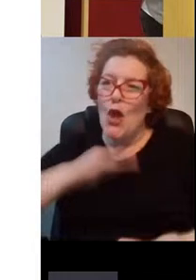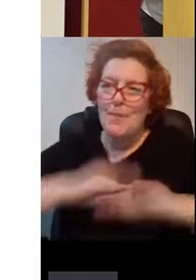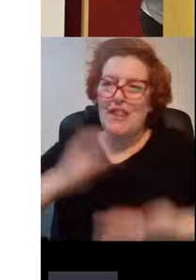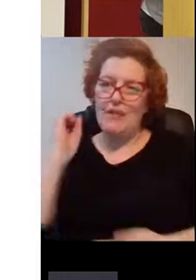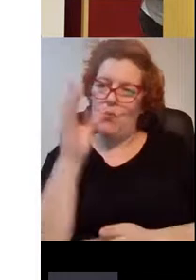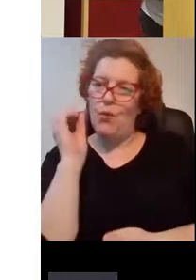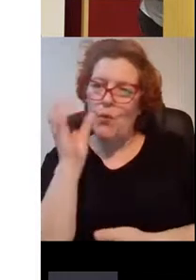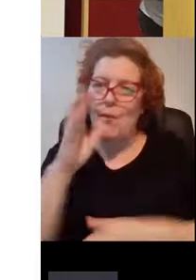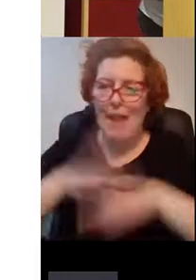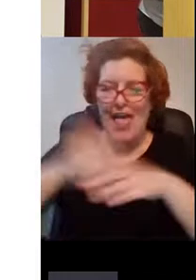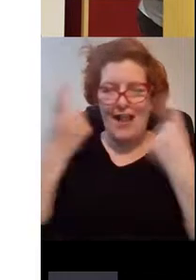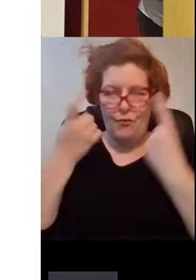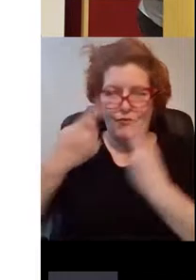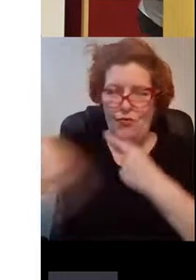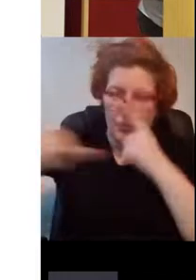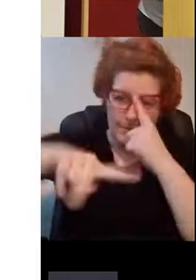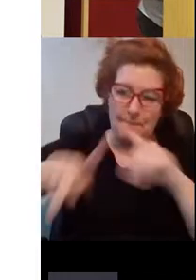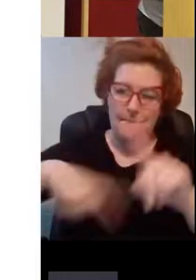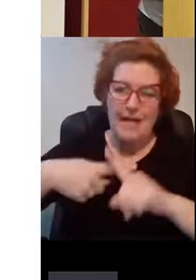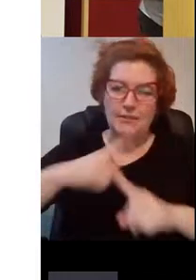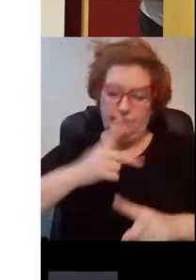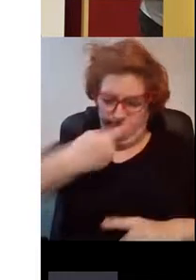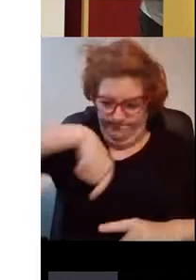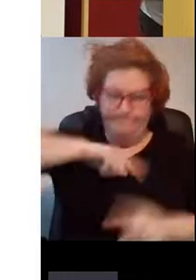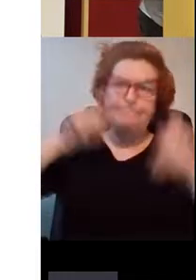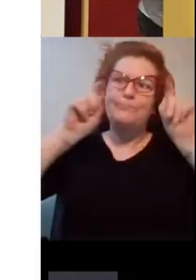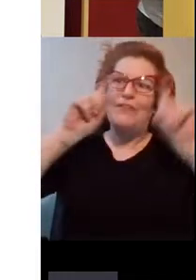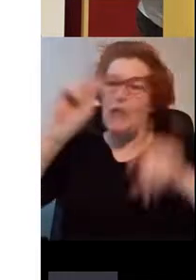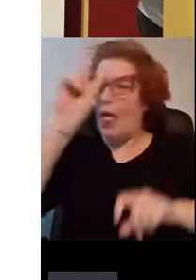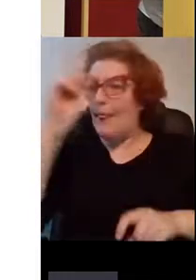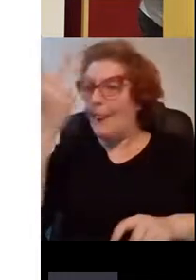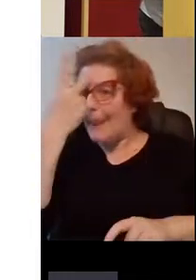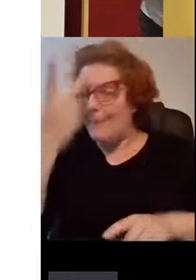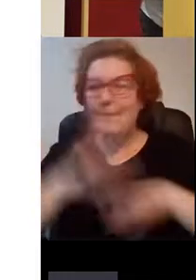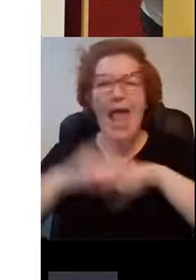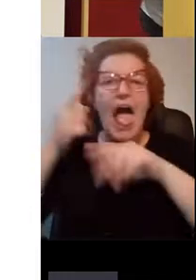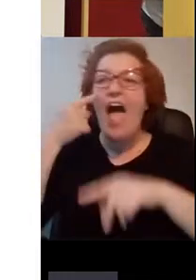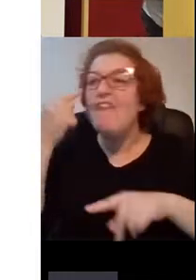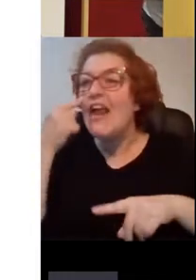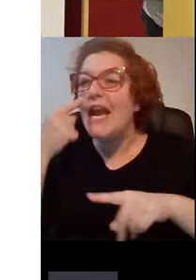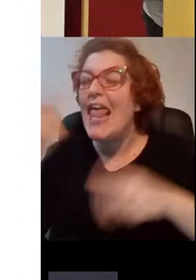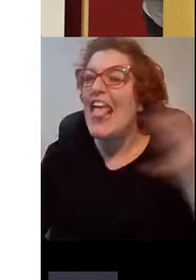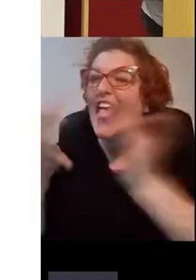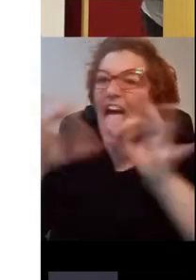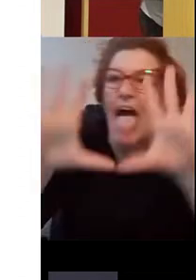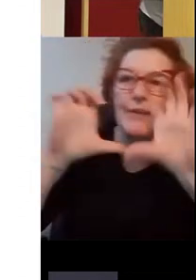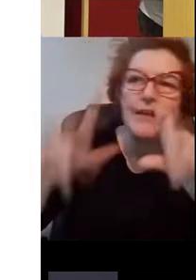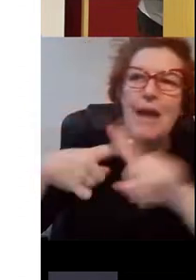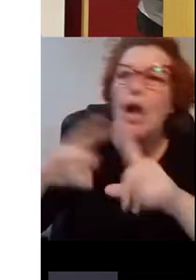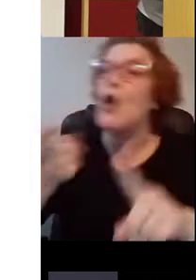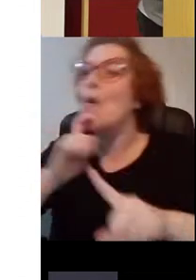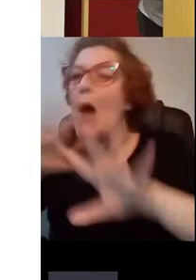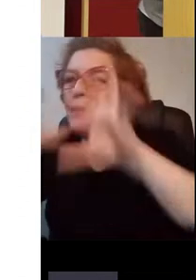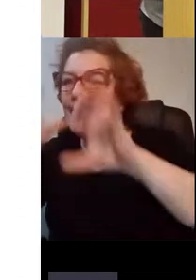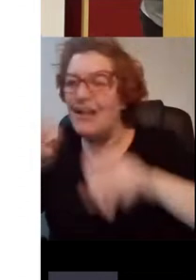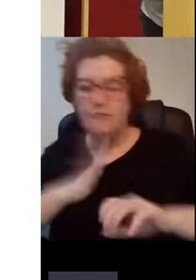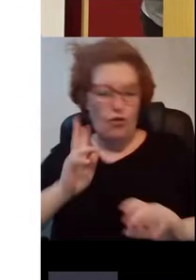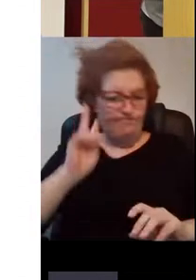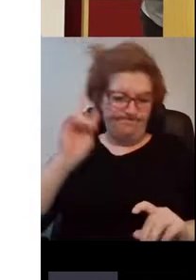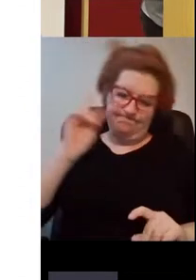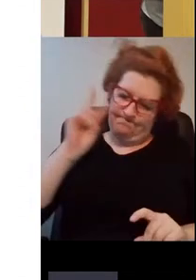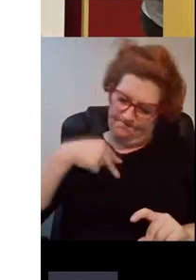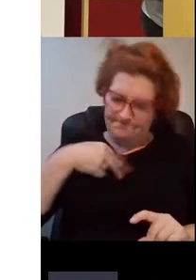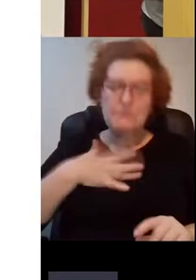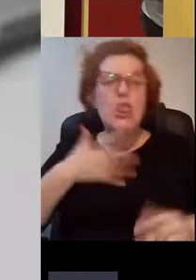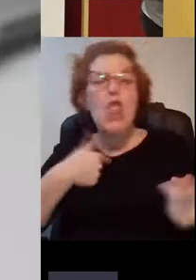los profesores de fijarnos en qué y cómo aprenden y no solo en qué les enseñamos. Esas son algunas